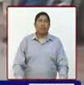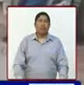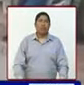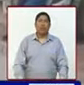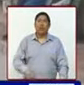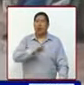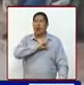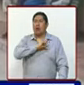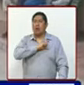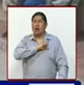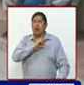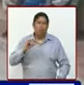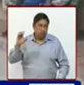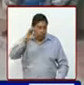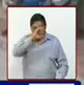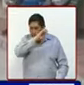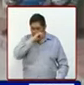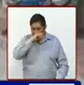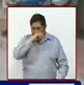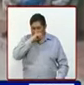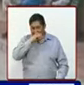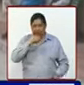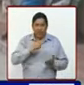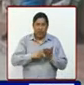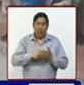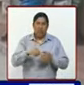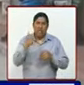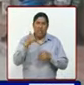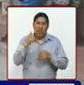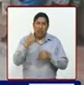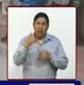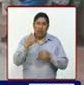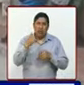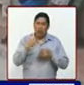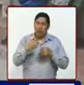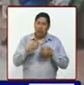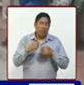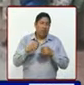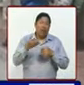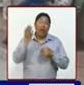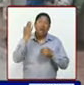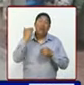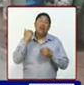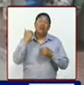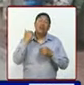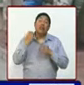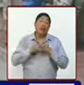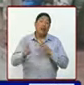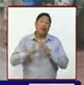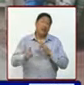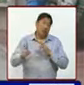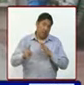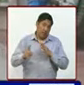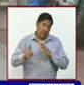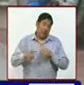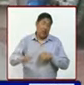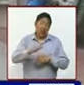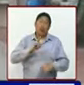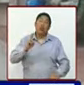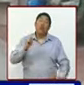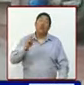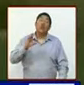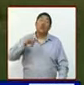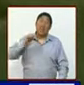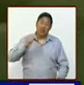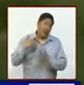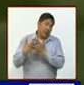La policía continúa en la búsqueda de estos prófugos quienes burlaron la seguridad en el penal de San Miguel de Uncía.